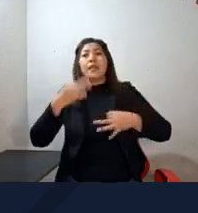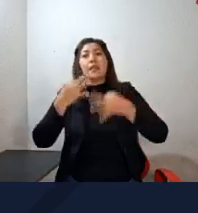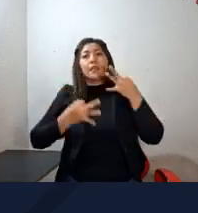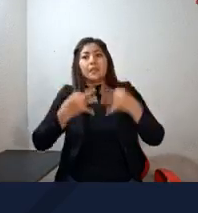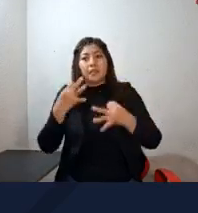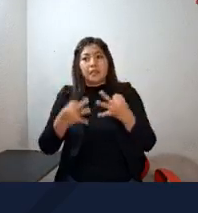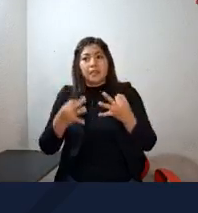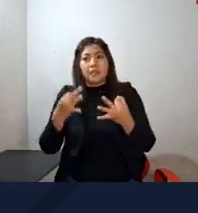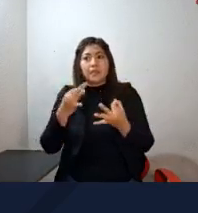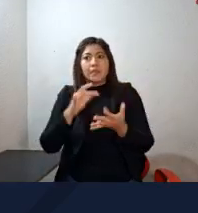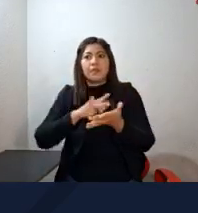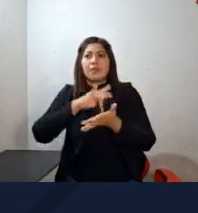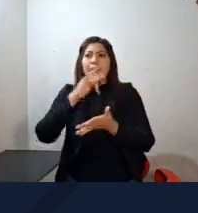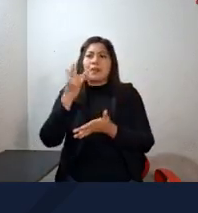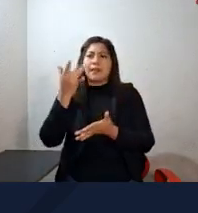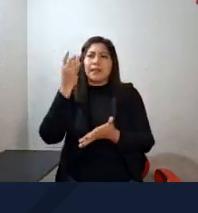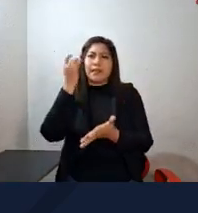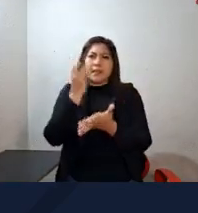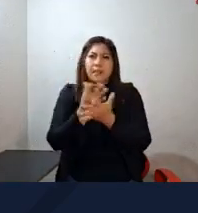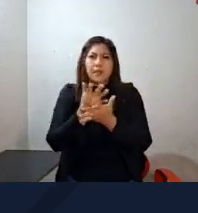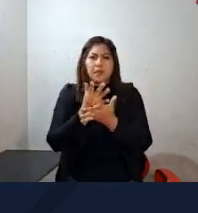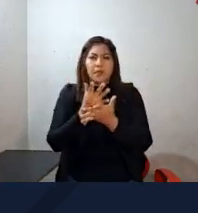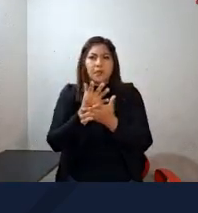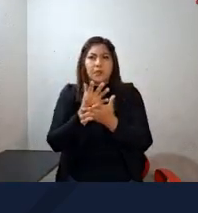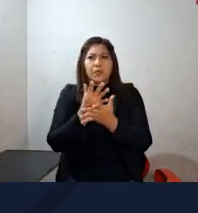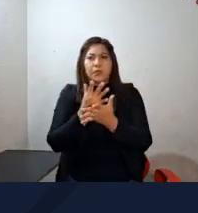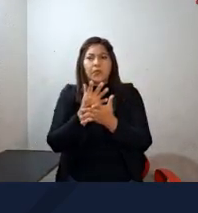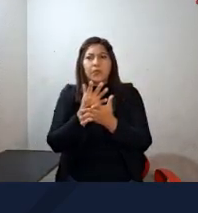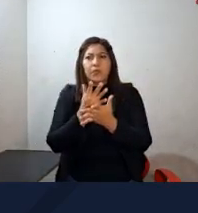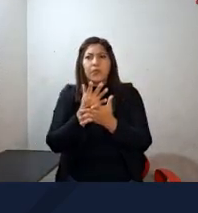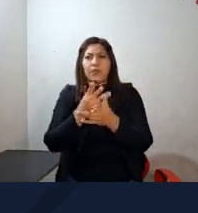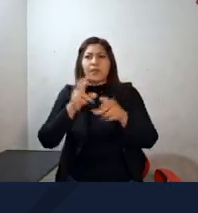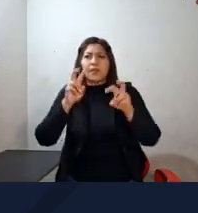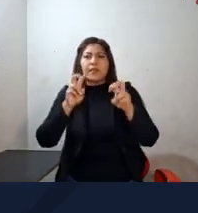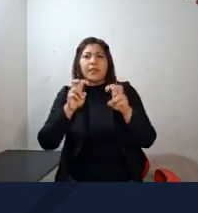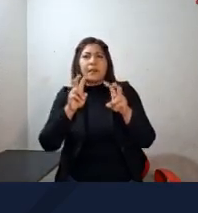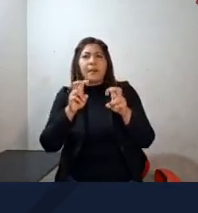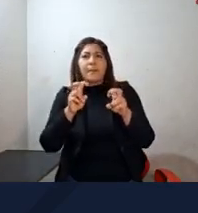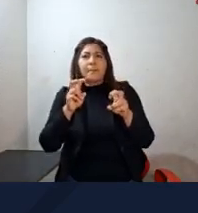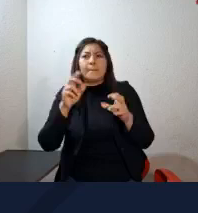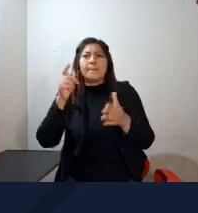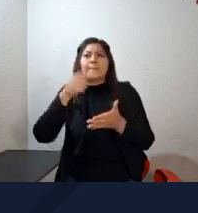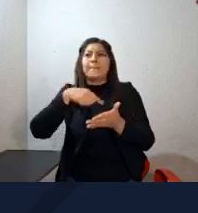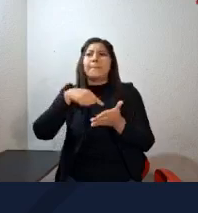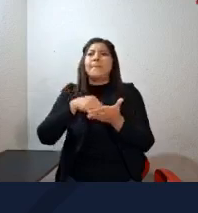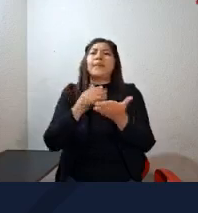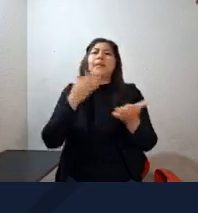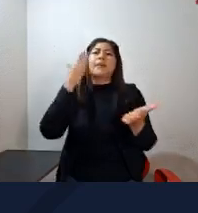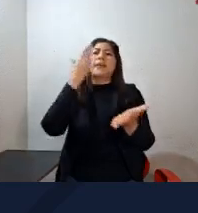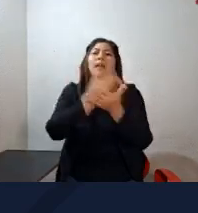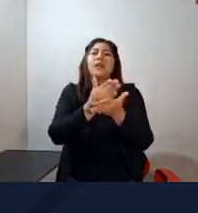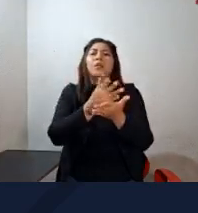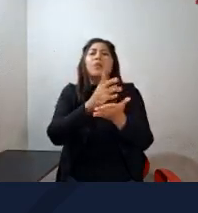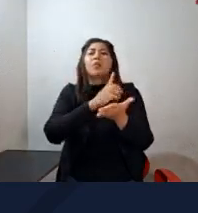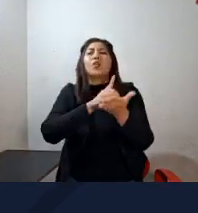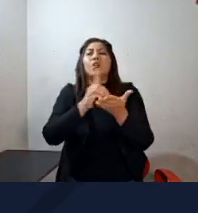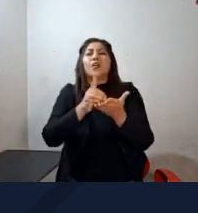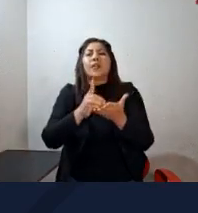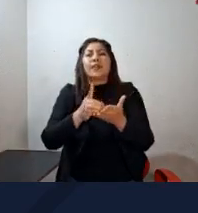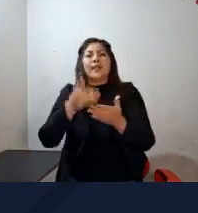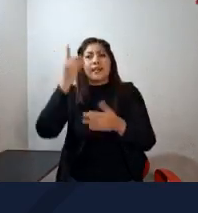para nuevamente a la dirección donde pueden acudir es a la Dirección General de Regularización